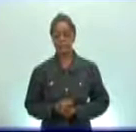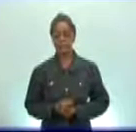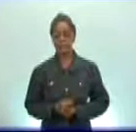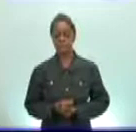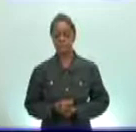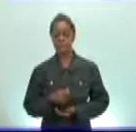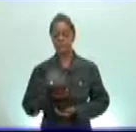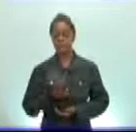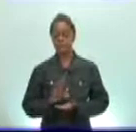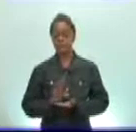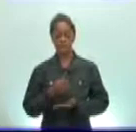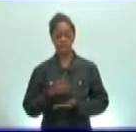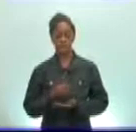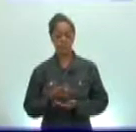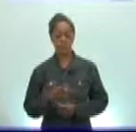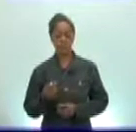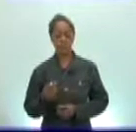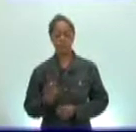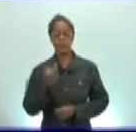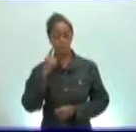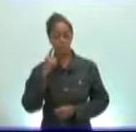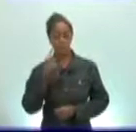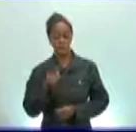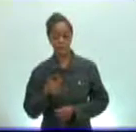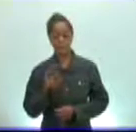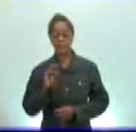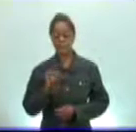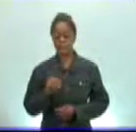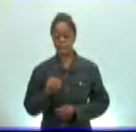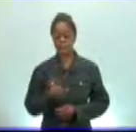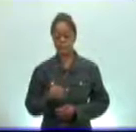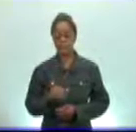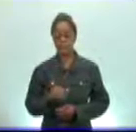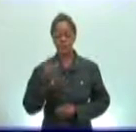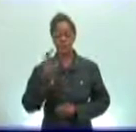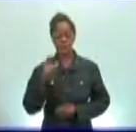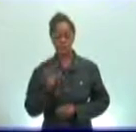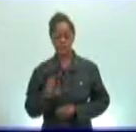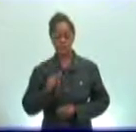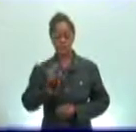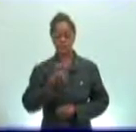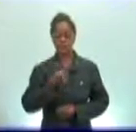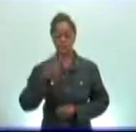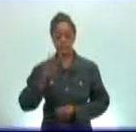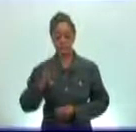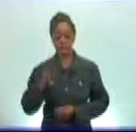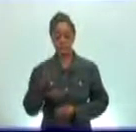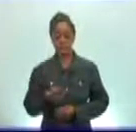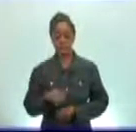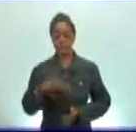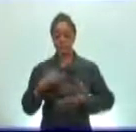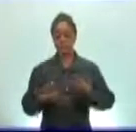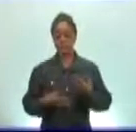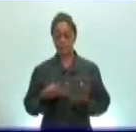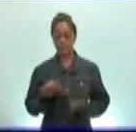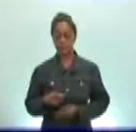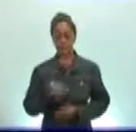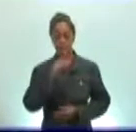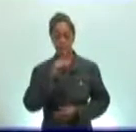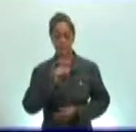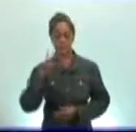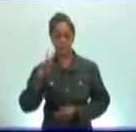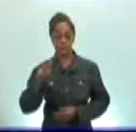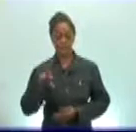Y en el cuaderno, fíjense que le proponemos de la página 24 las actividades 1 y